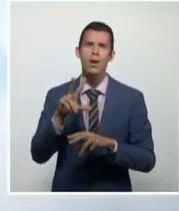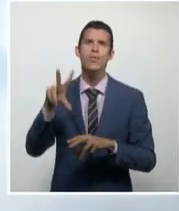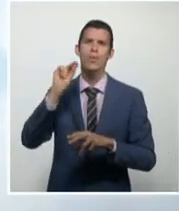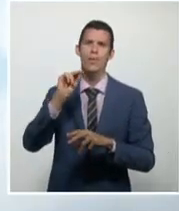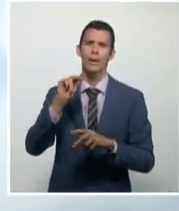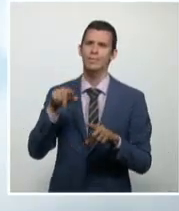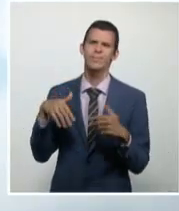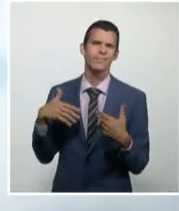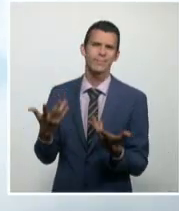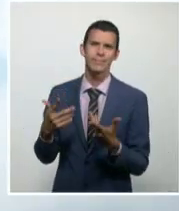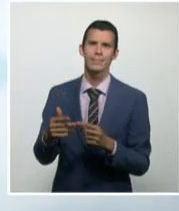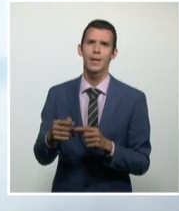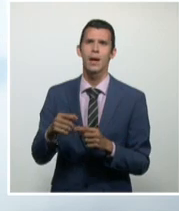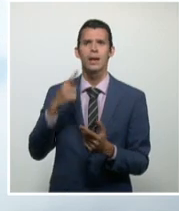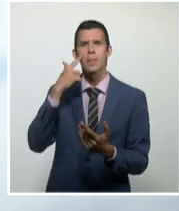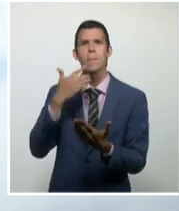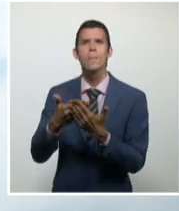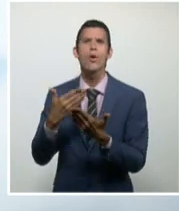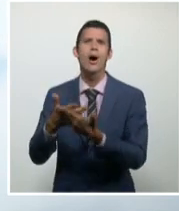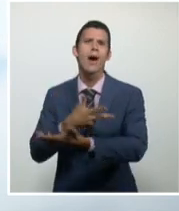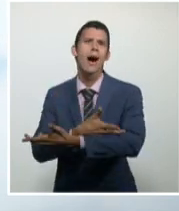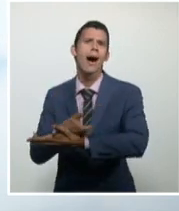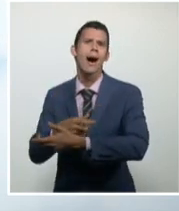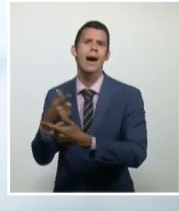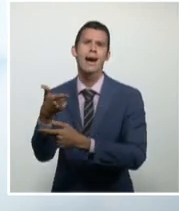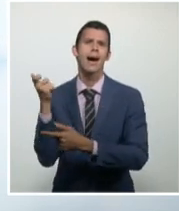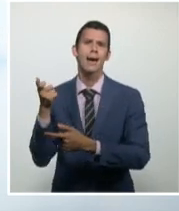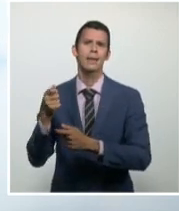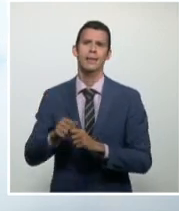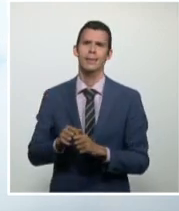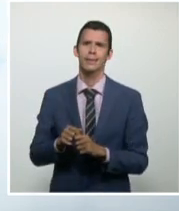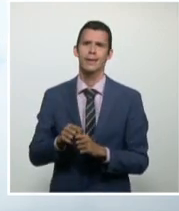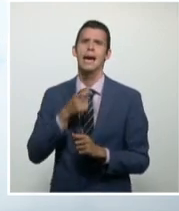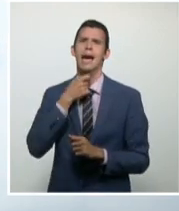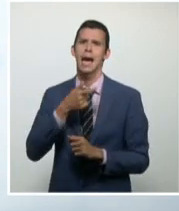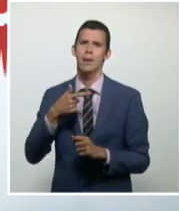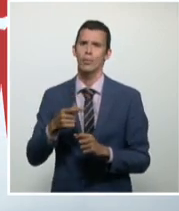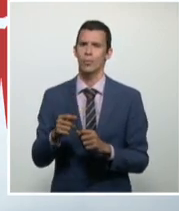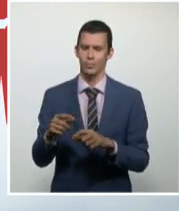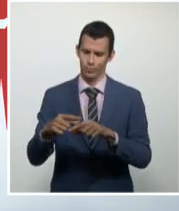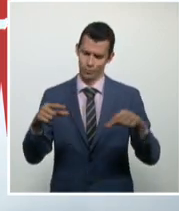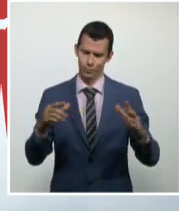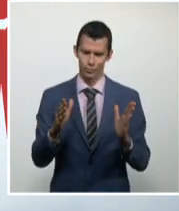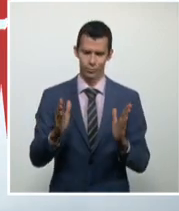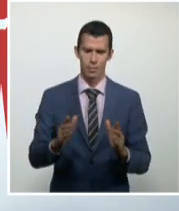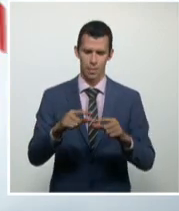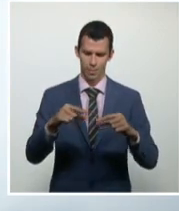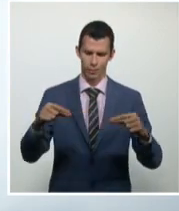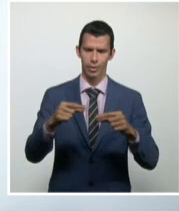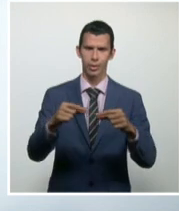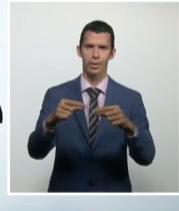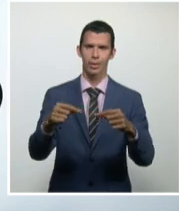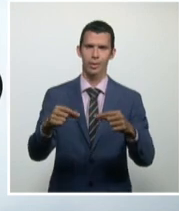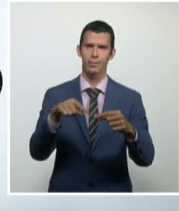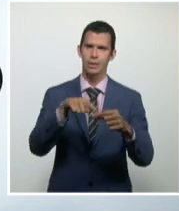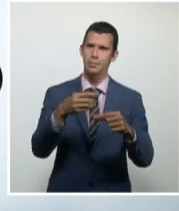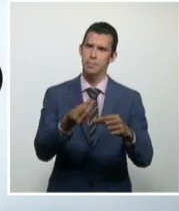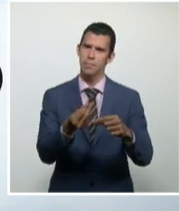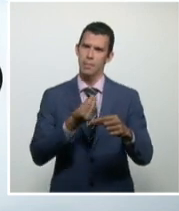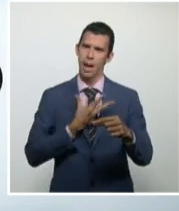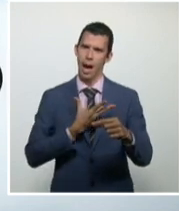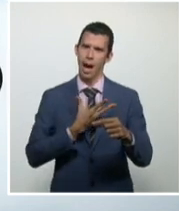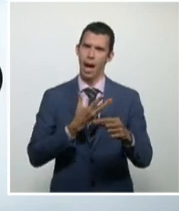un primer filtro que ayuda a tener una idea real de la propagación del virus a rastrear mejor las cadenas de transmisión y a detectar a